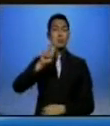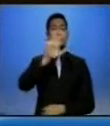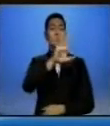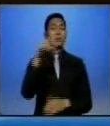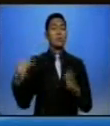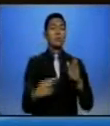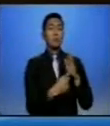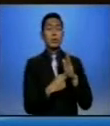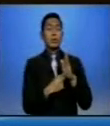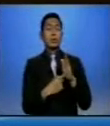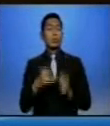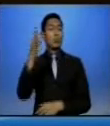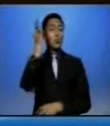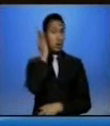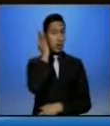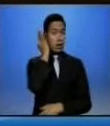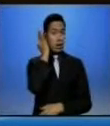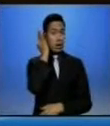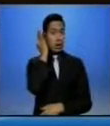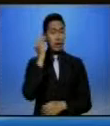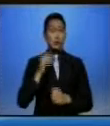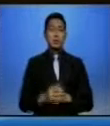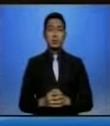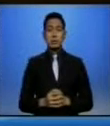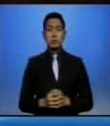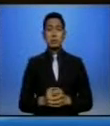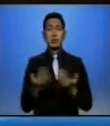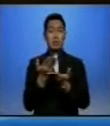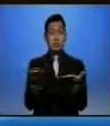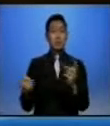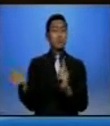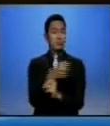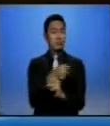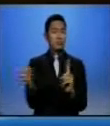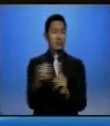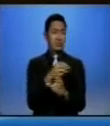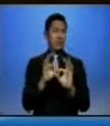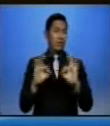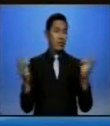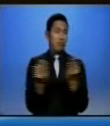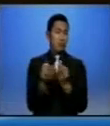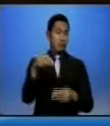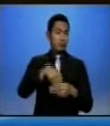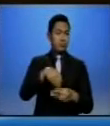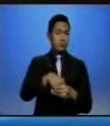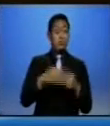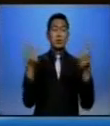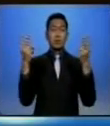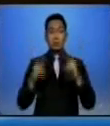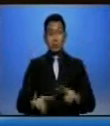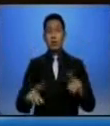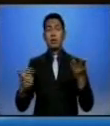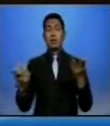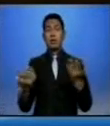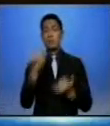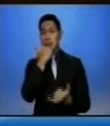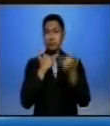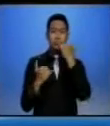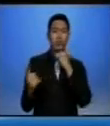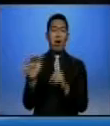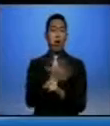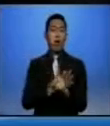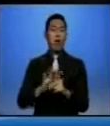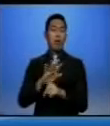25.052 mujeres víctimas de violencia intrafamiliar y también por delitos